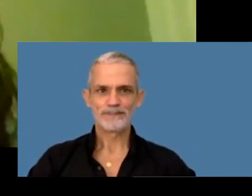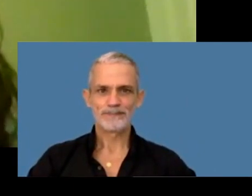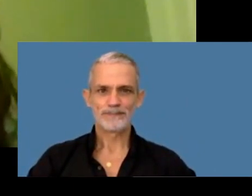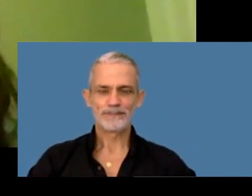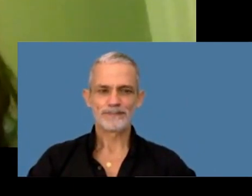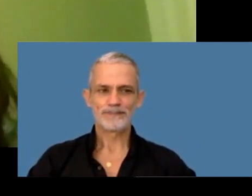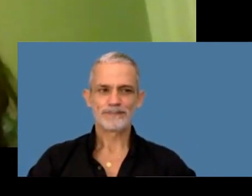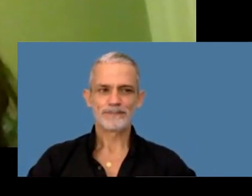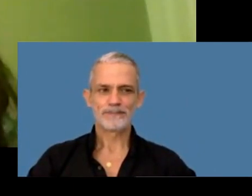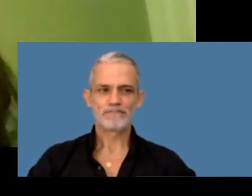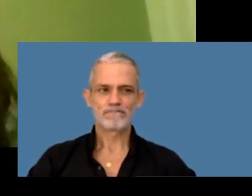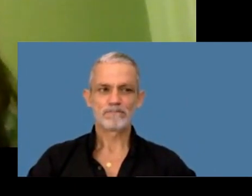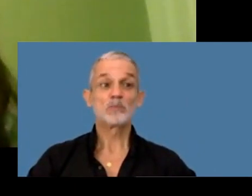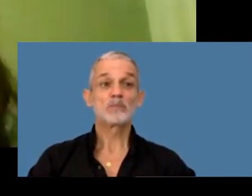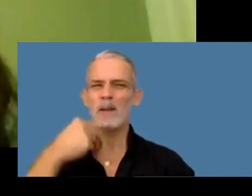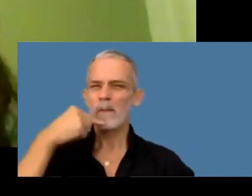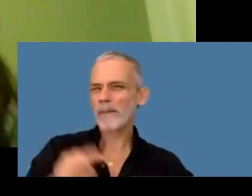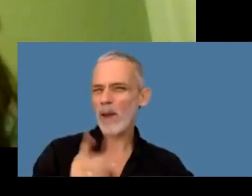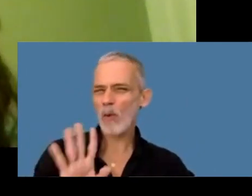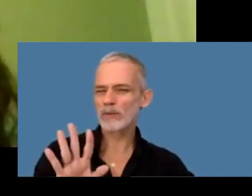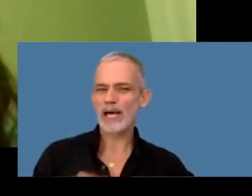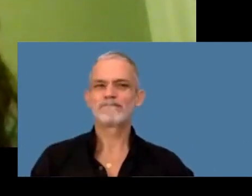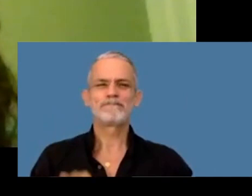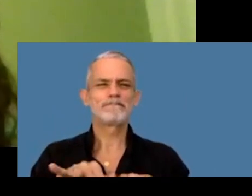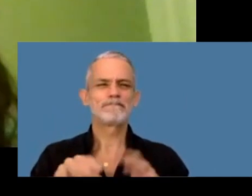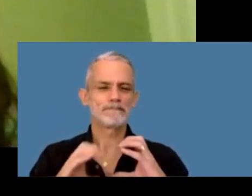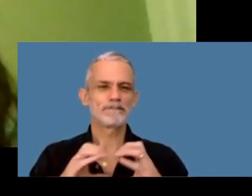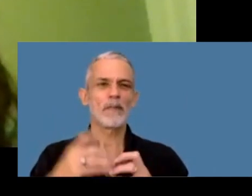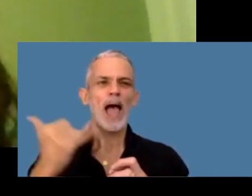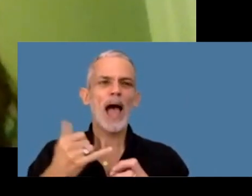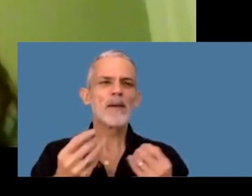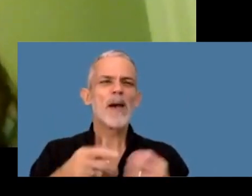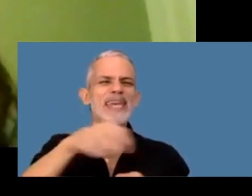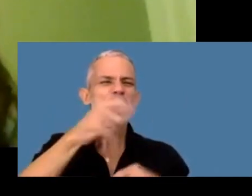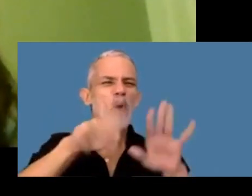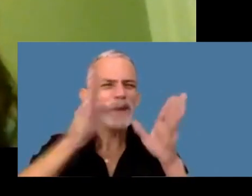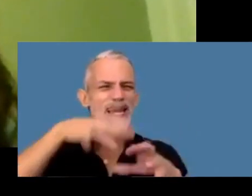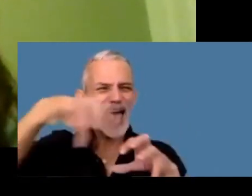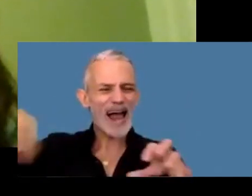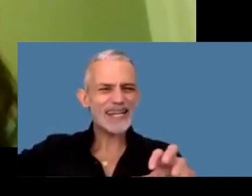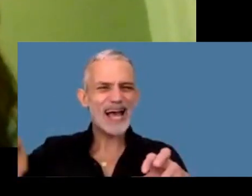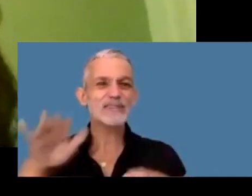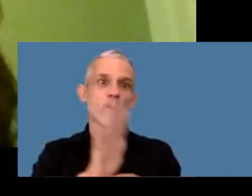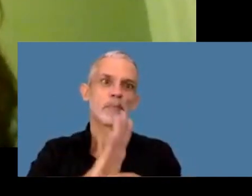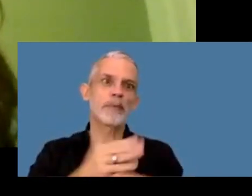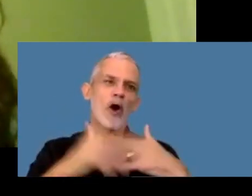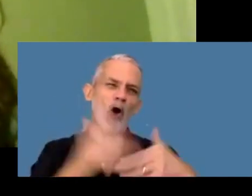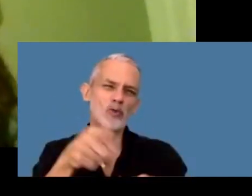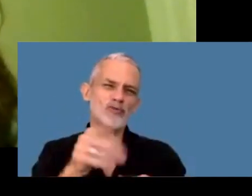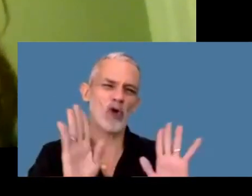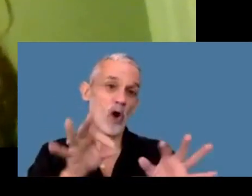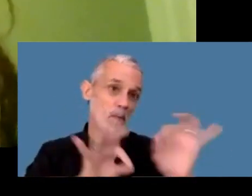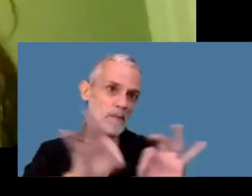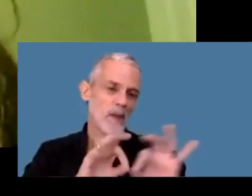en el blanqueo del dinero para la construcción? Por ejemplo, Córdoba no adhirió al proyecto. ¿Se podría reclamar el pago de ingresos brutos